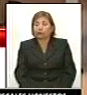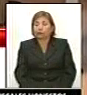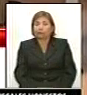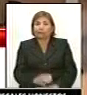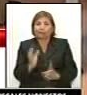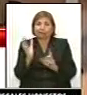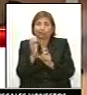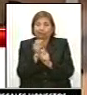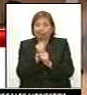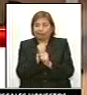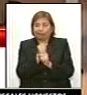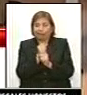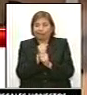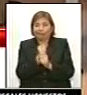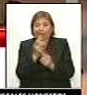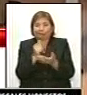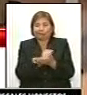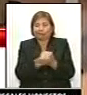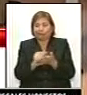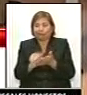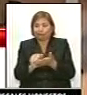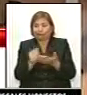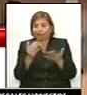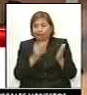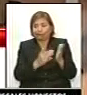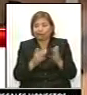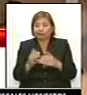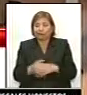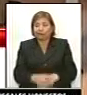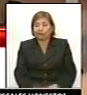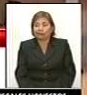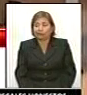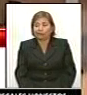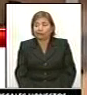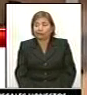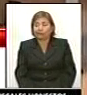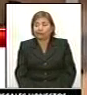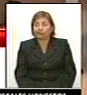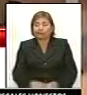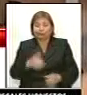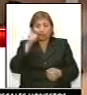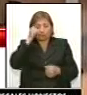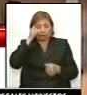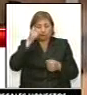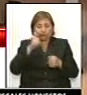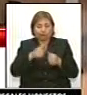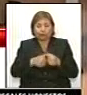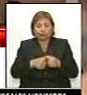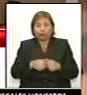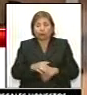sintetizar de ese mes, de ese periodo en Santa Clara? Me ha hecho acordar